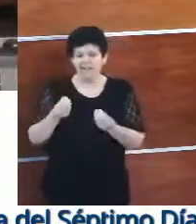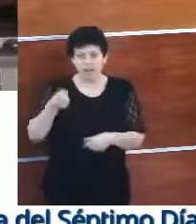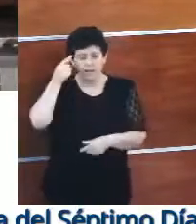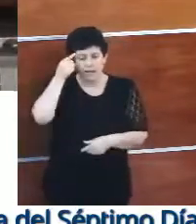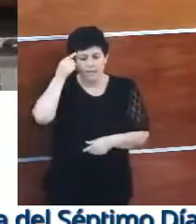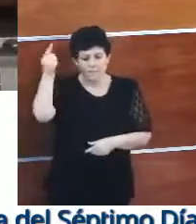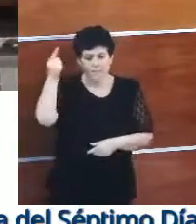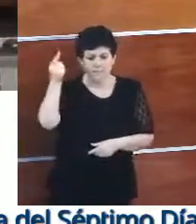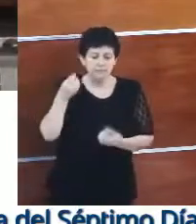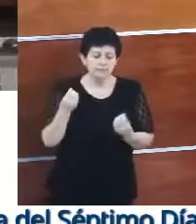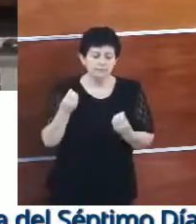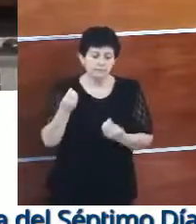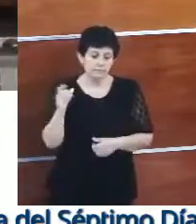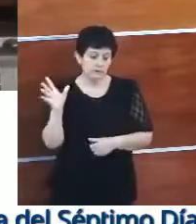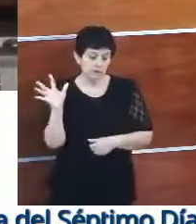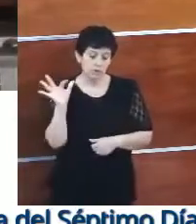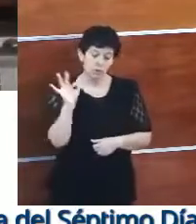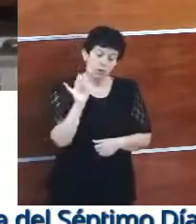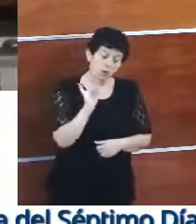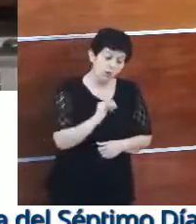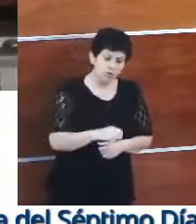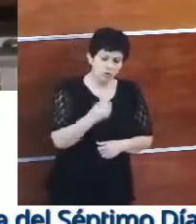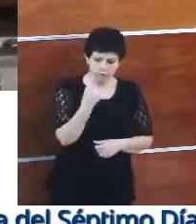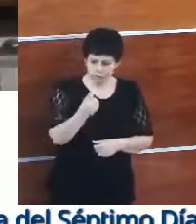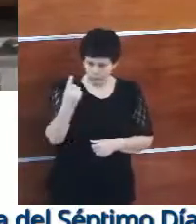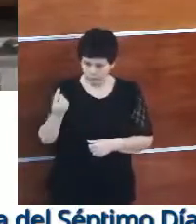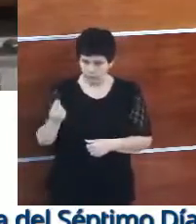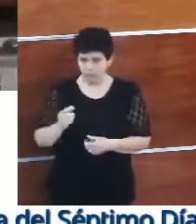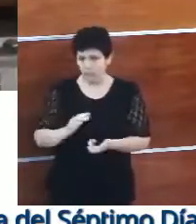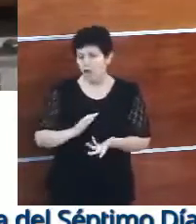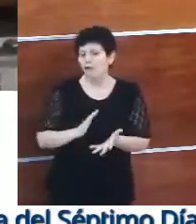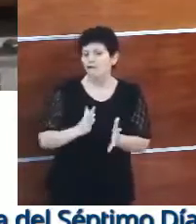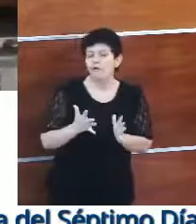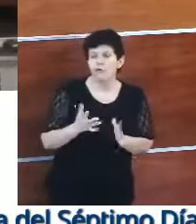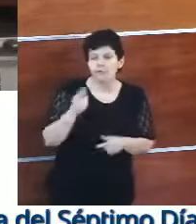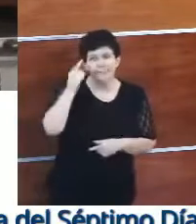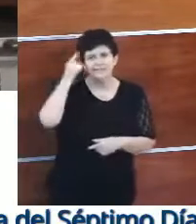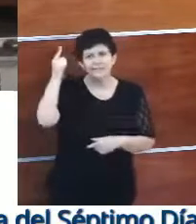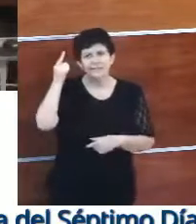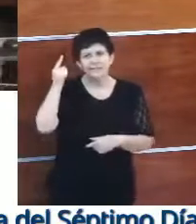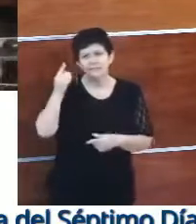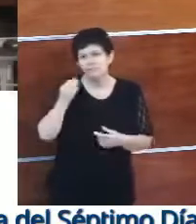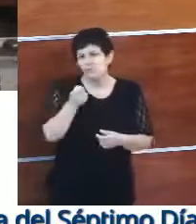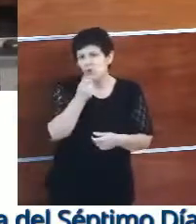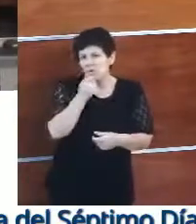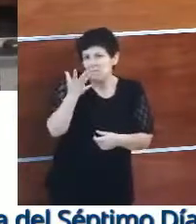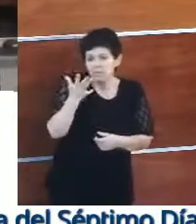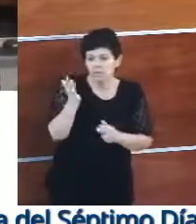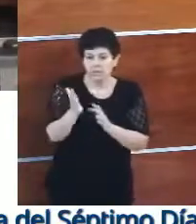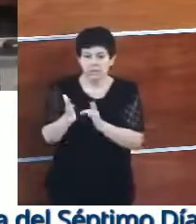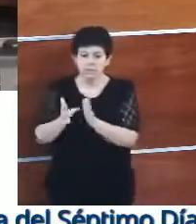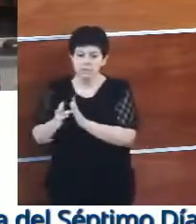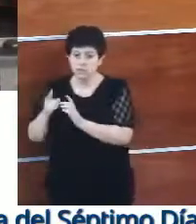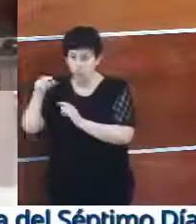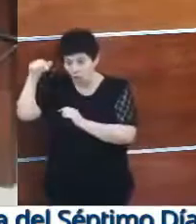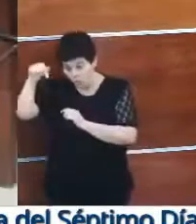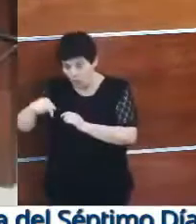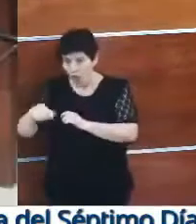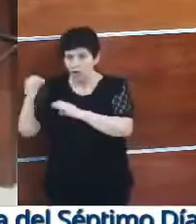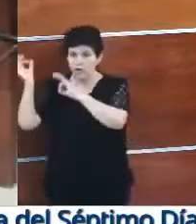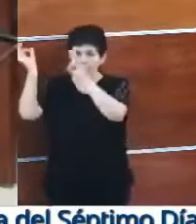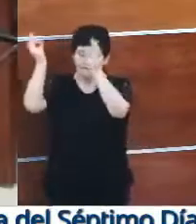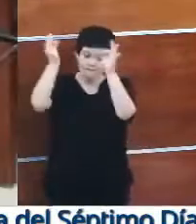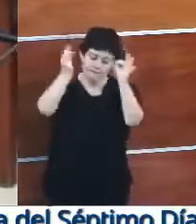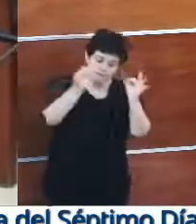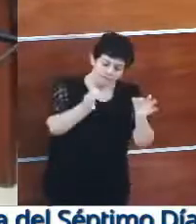cada día como que Jesús viniese hoy. Cada día vivir y anhelar ser salvos. Cada